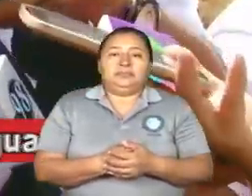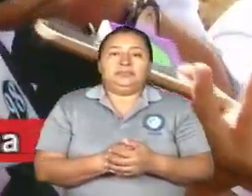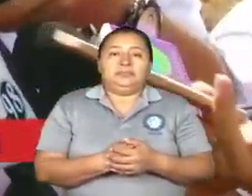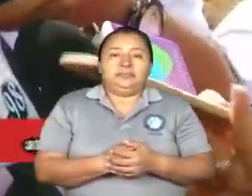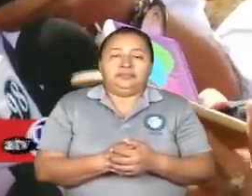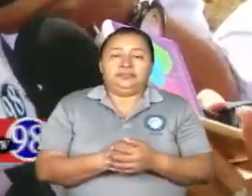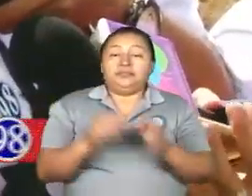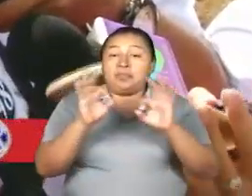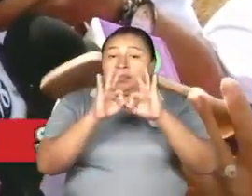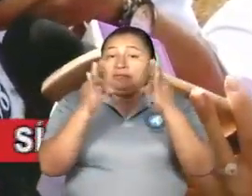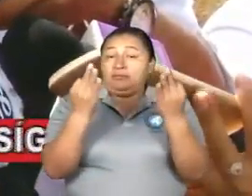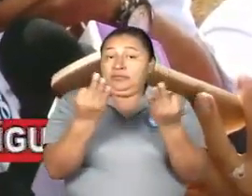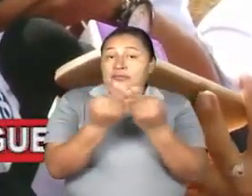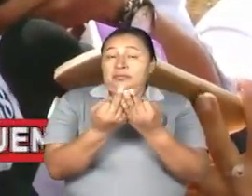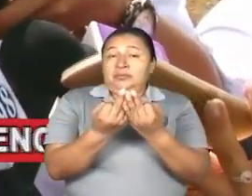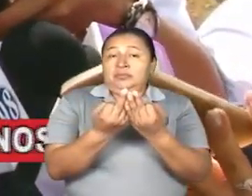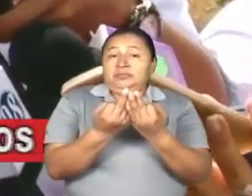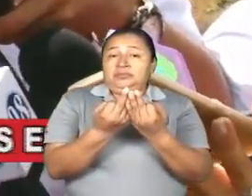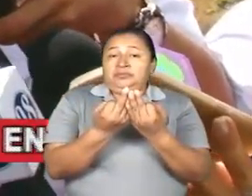Las familias